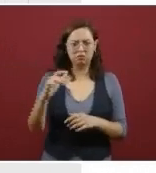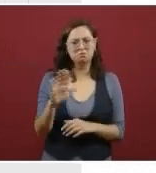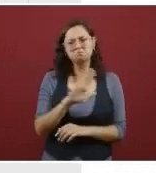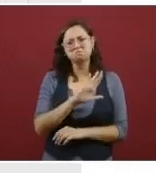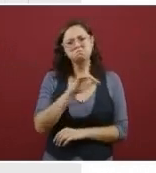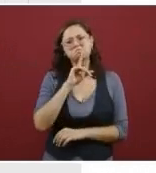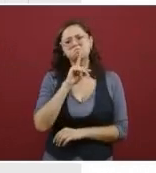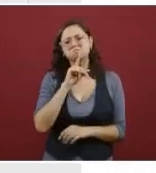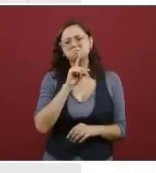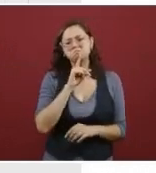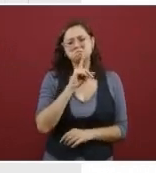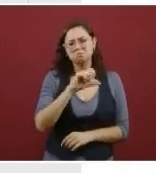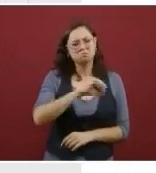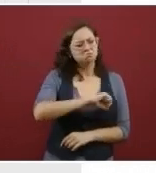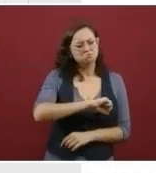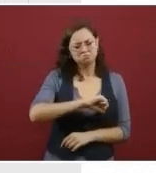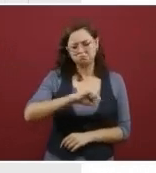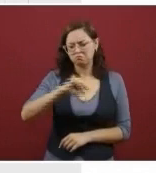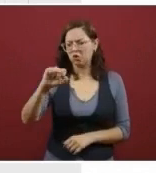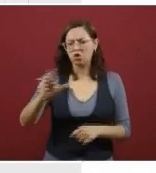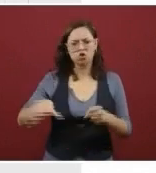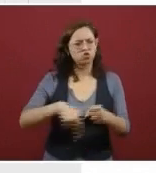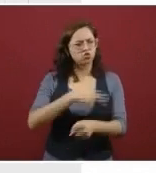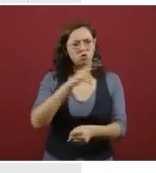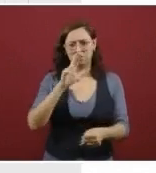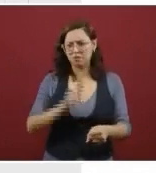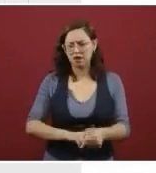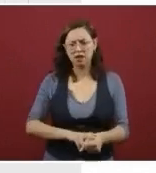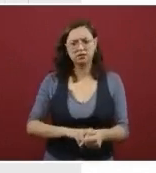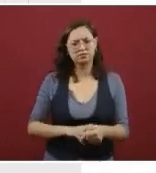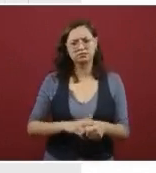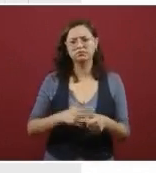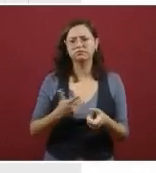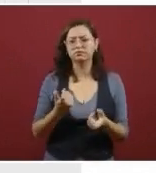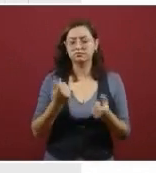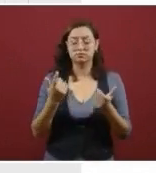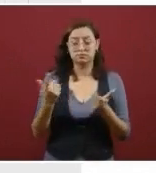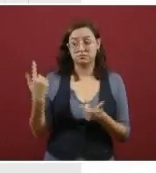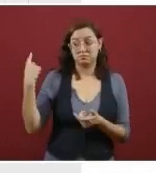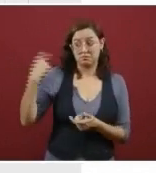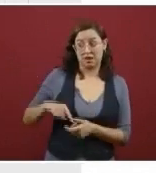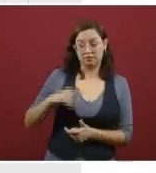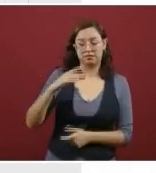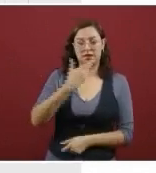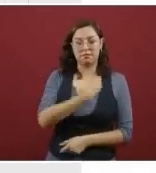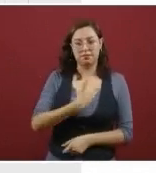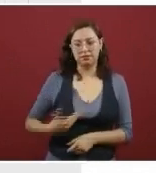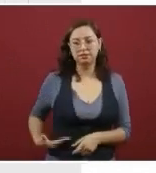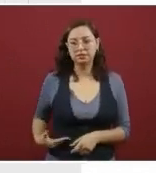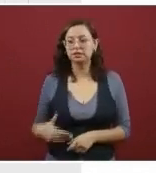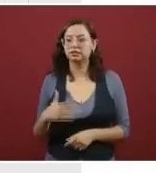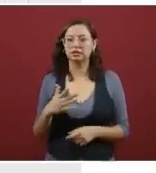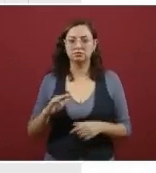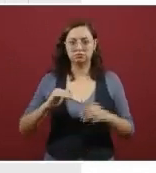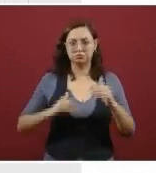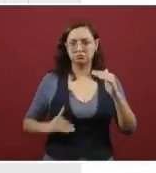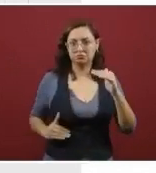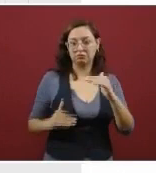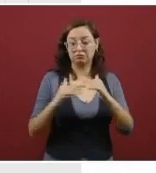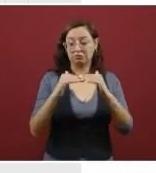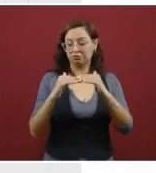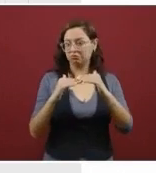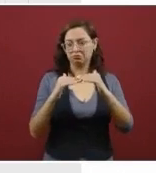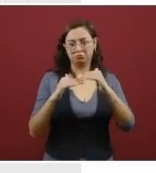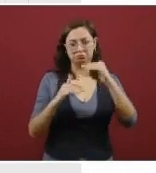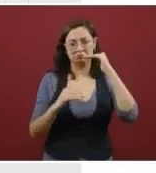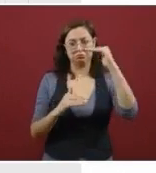semanas esta línea, de acuerdo con las instrucciones del señor presidente, así es de que nos hemos mantenido. El